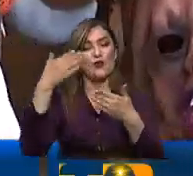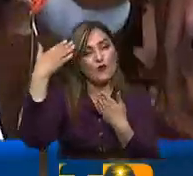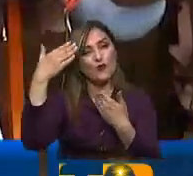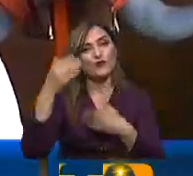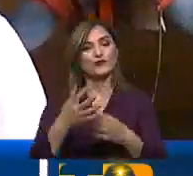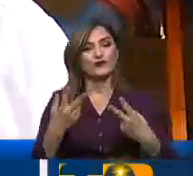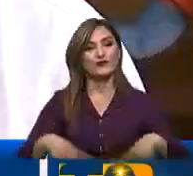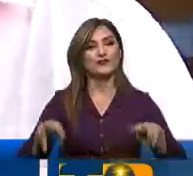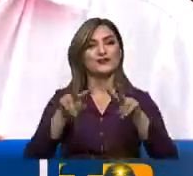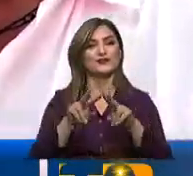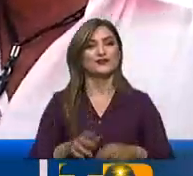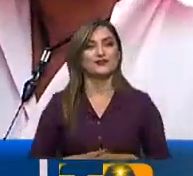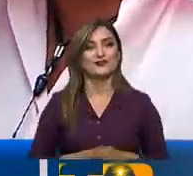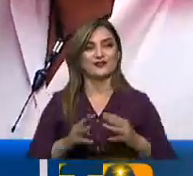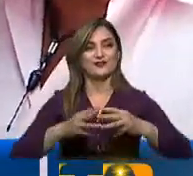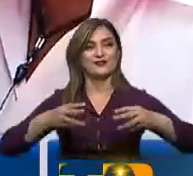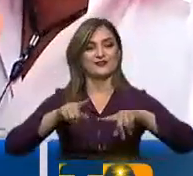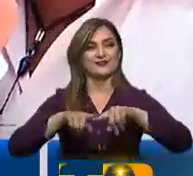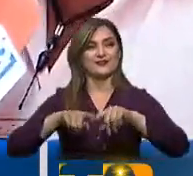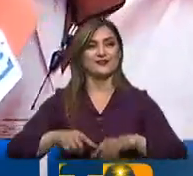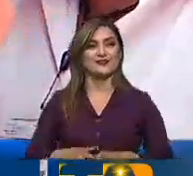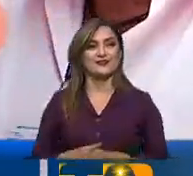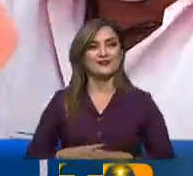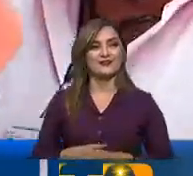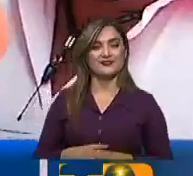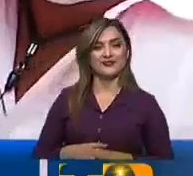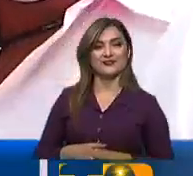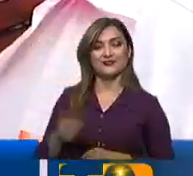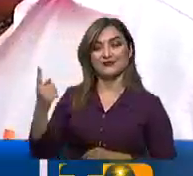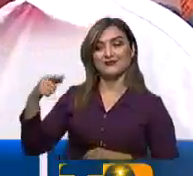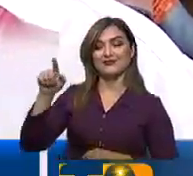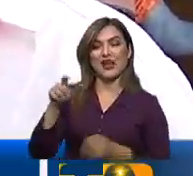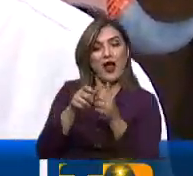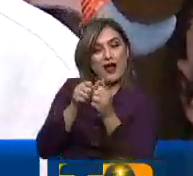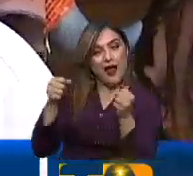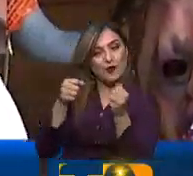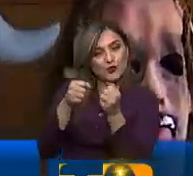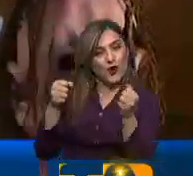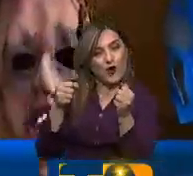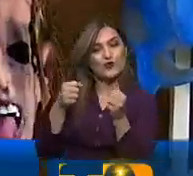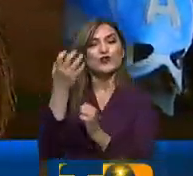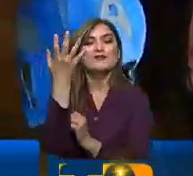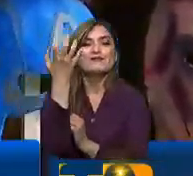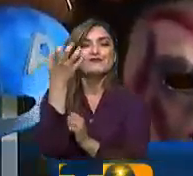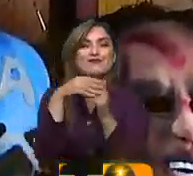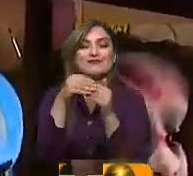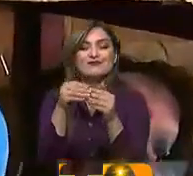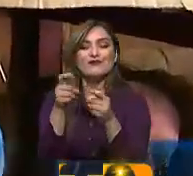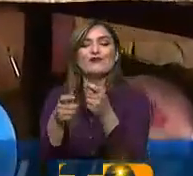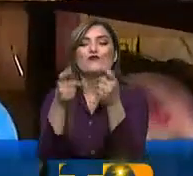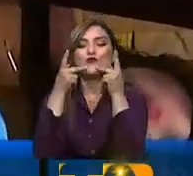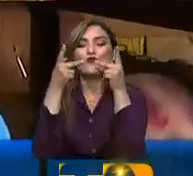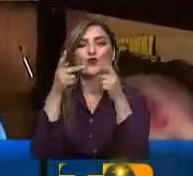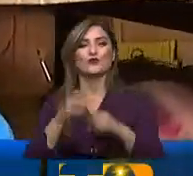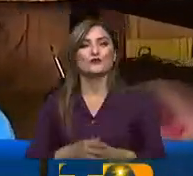de precios. A ver, depende también el material, ¿no es cierto? Oh, sí. Estas que son de caucho, tenemos desde $15 venta público, ¿no?